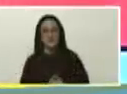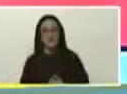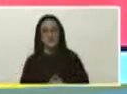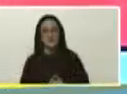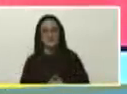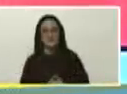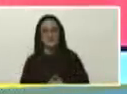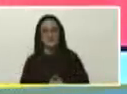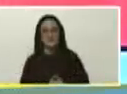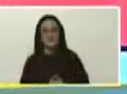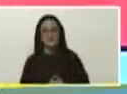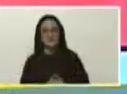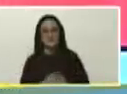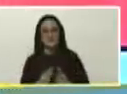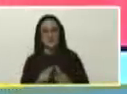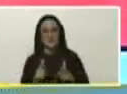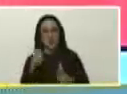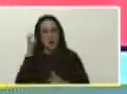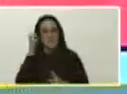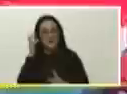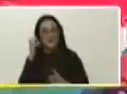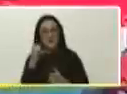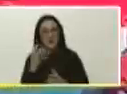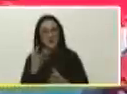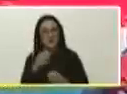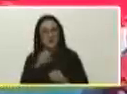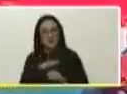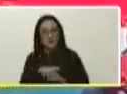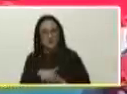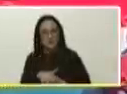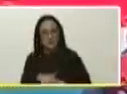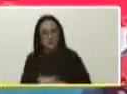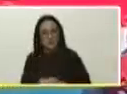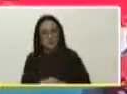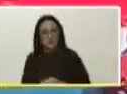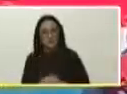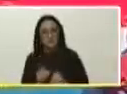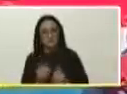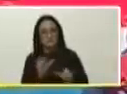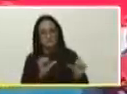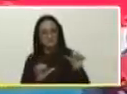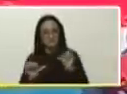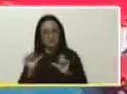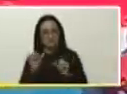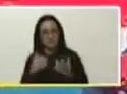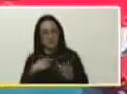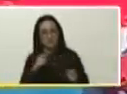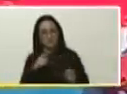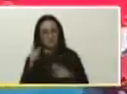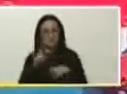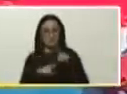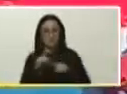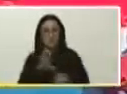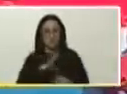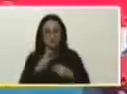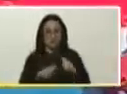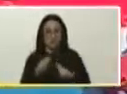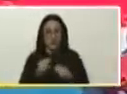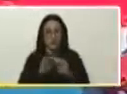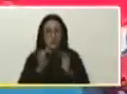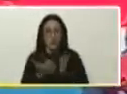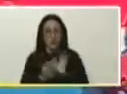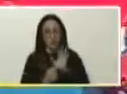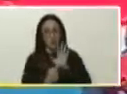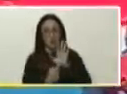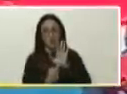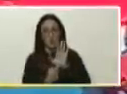Una ampliación de la capacidad de refinación y ser exportadores de productos refinados al mundo